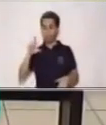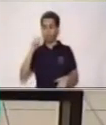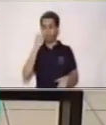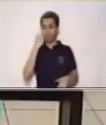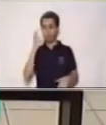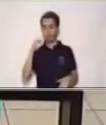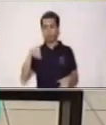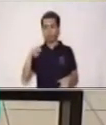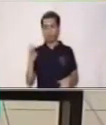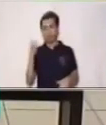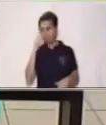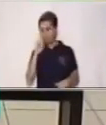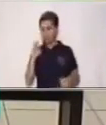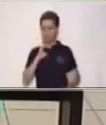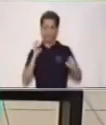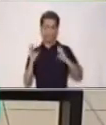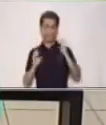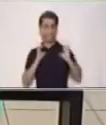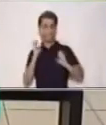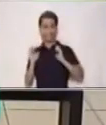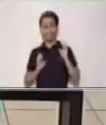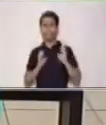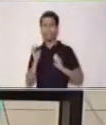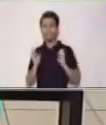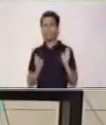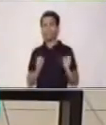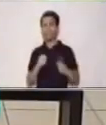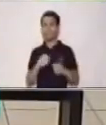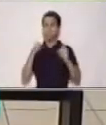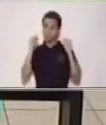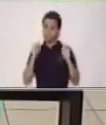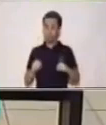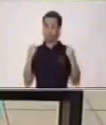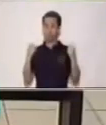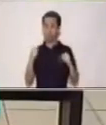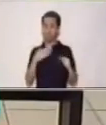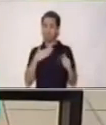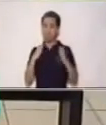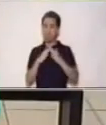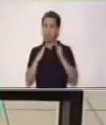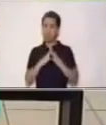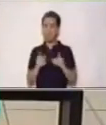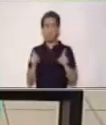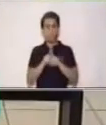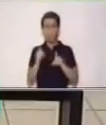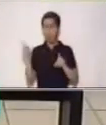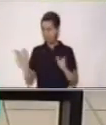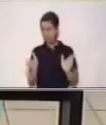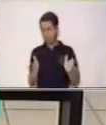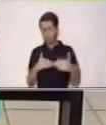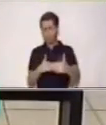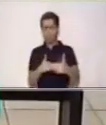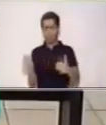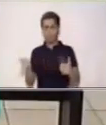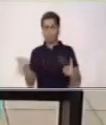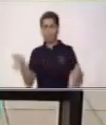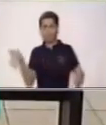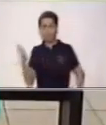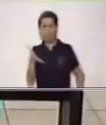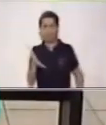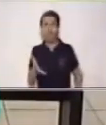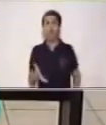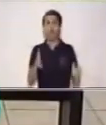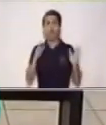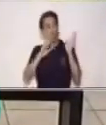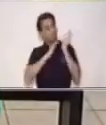las emociones, ¿verdad? Entonces, podemos elaborar en casa un cubo como este y colocamos caritas. Por ejemplo,